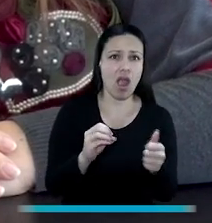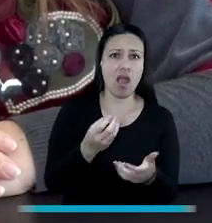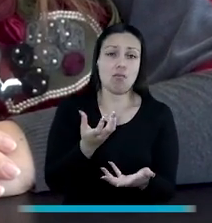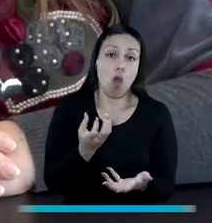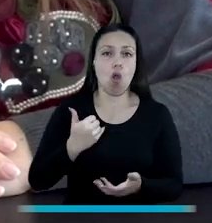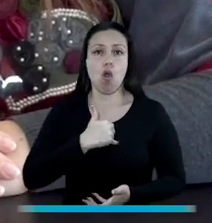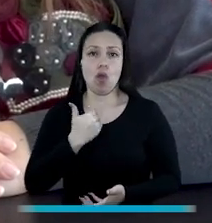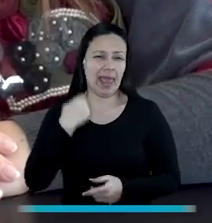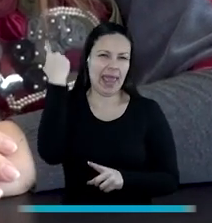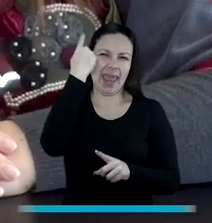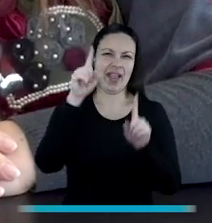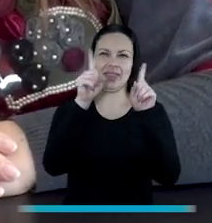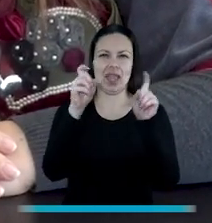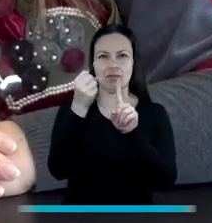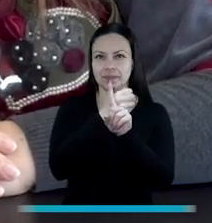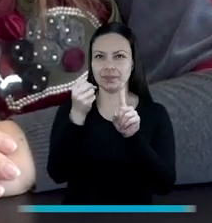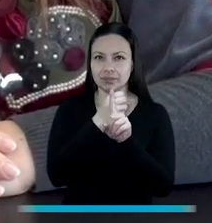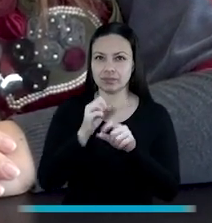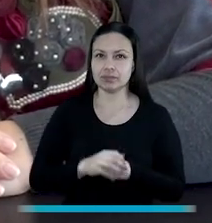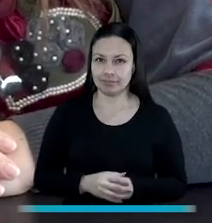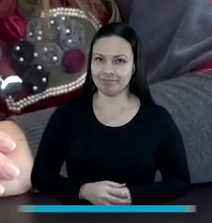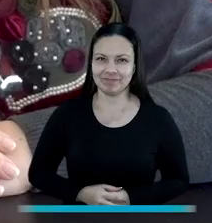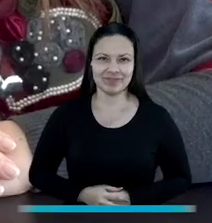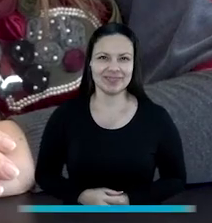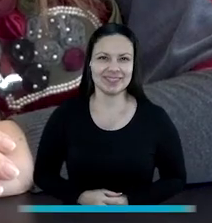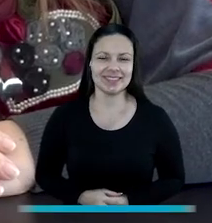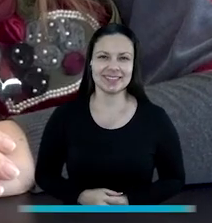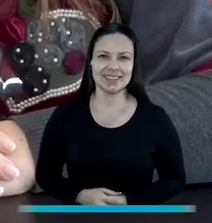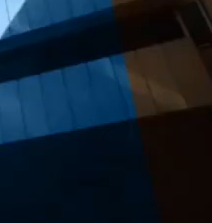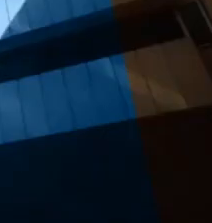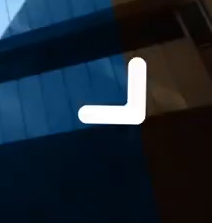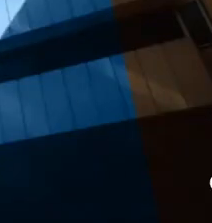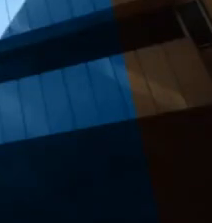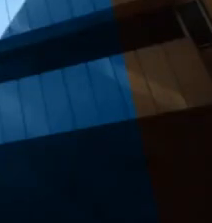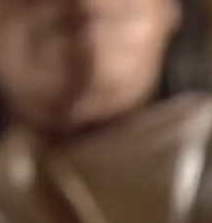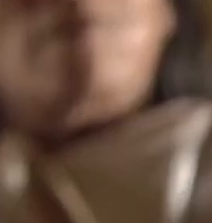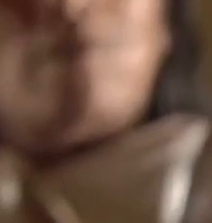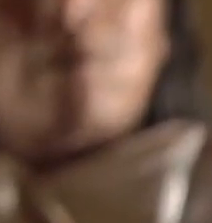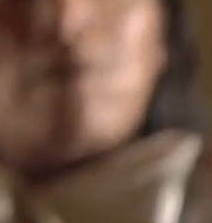niñas y adolescentes y en general las violencias en relación con el género.